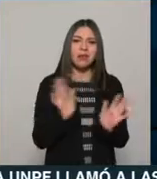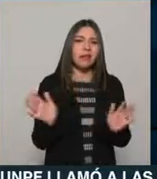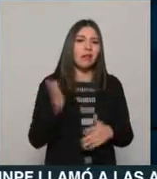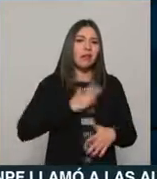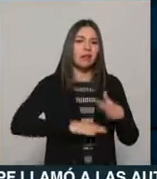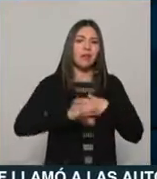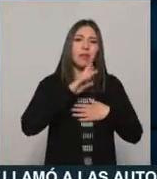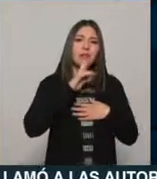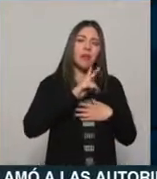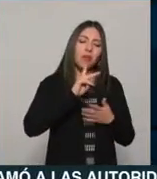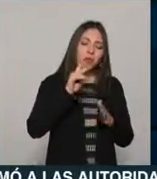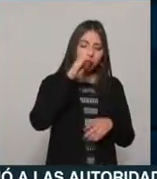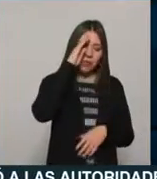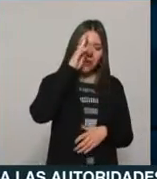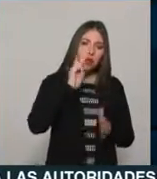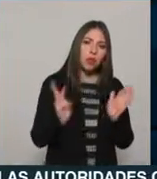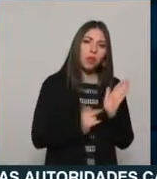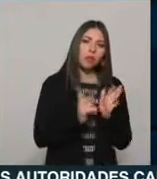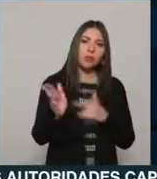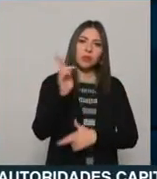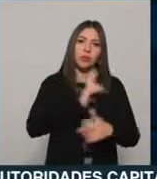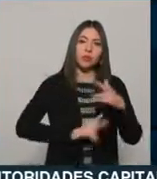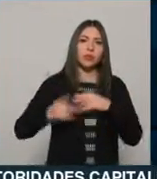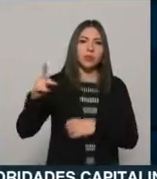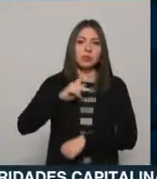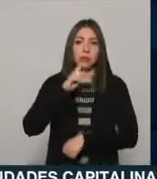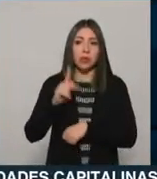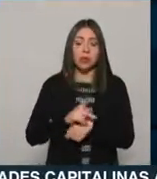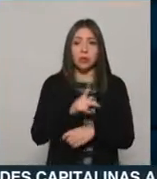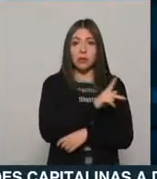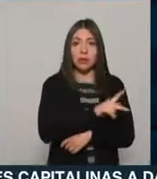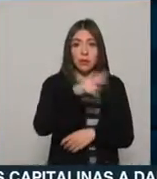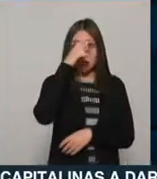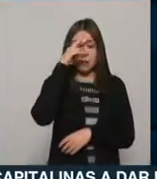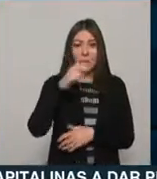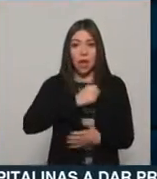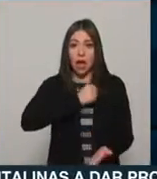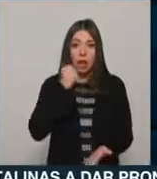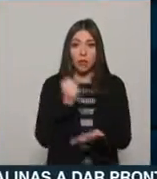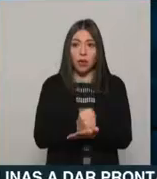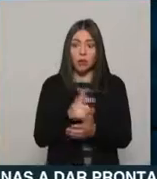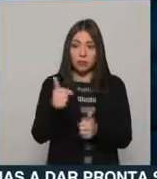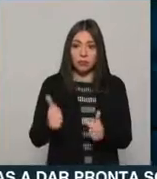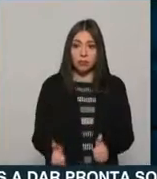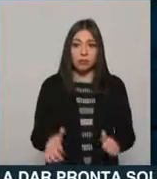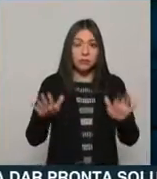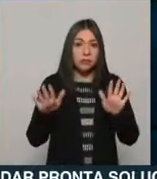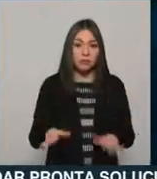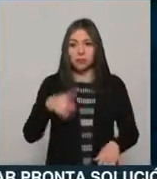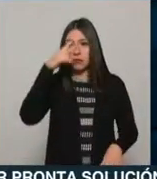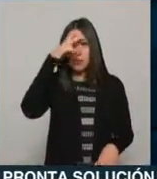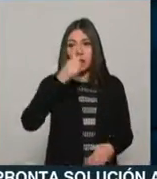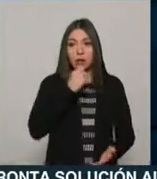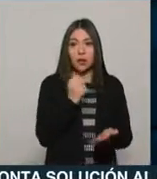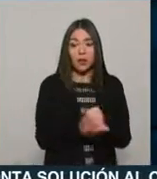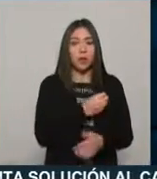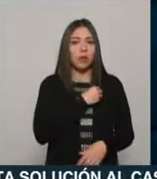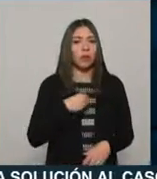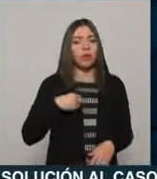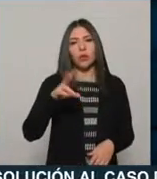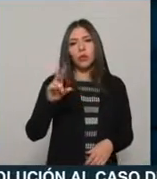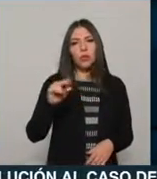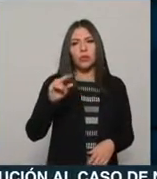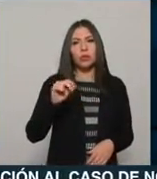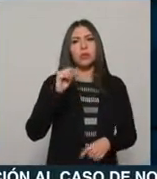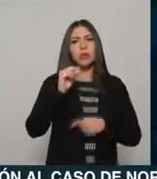origen. Es decir, no los estamos obligando a que permanezcan en territorio mexicano. Por el contrario, vamos a llegar a encontrar que